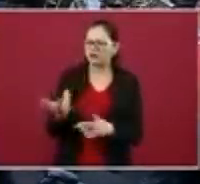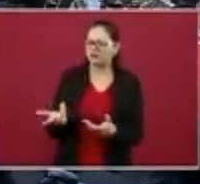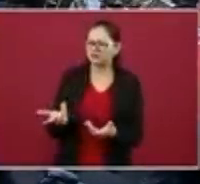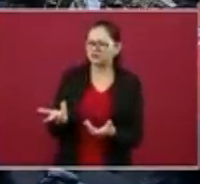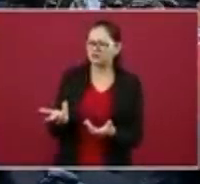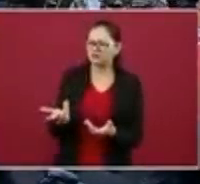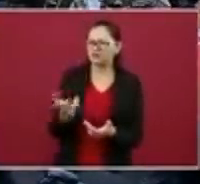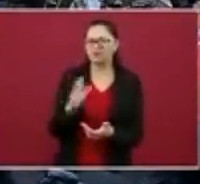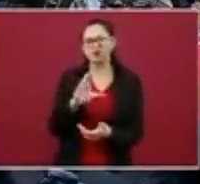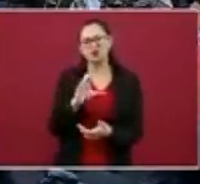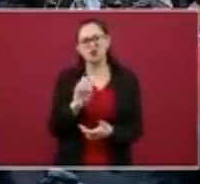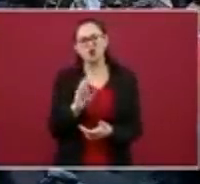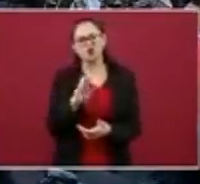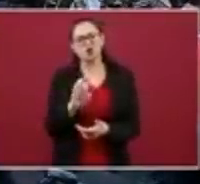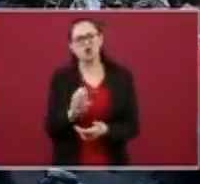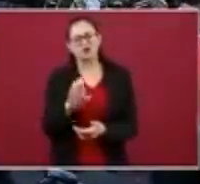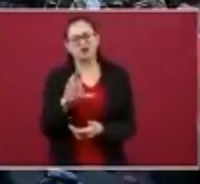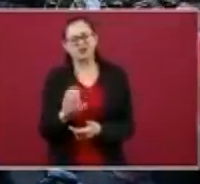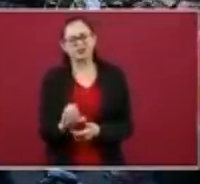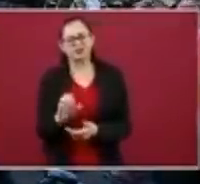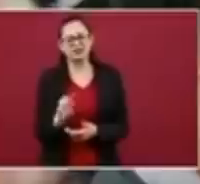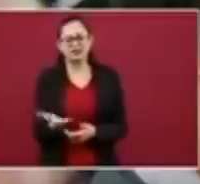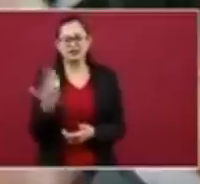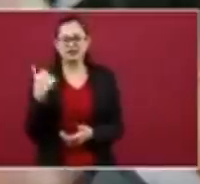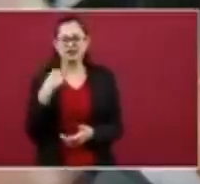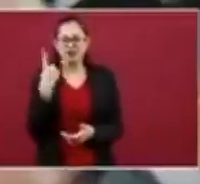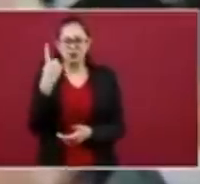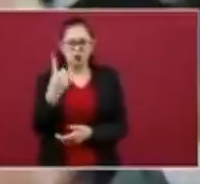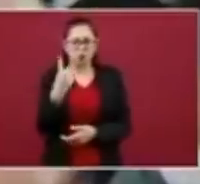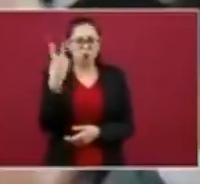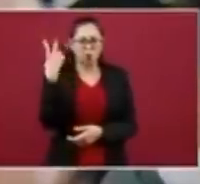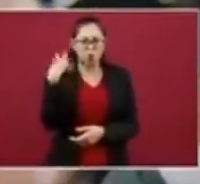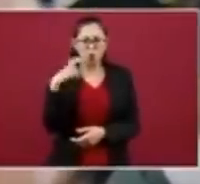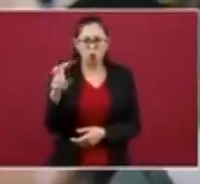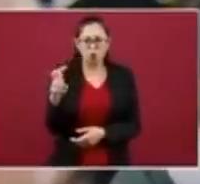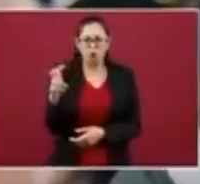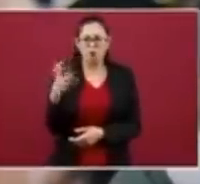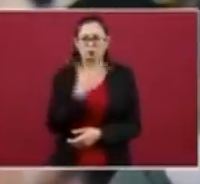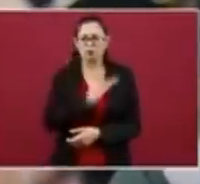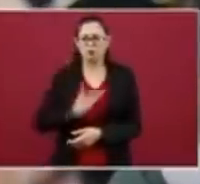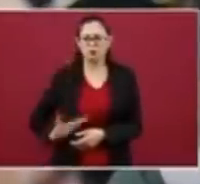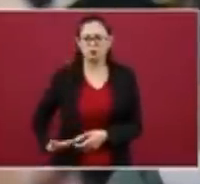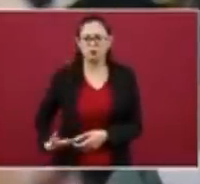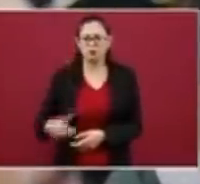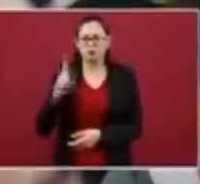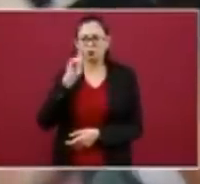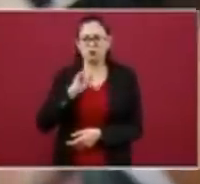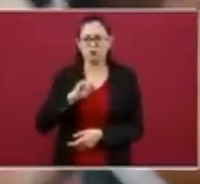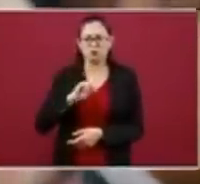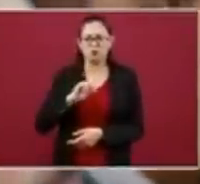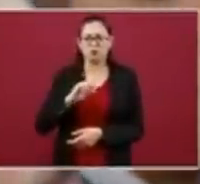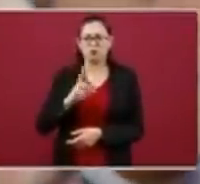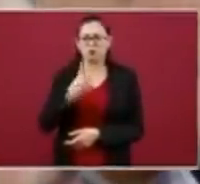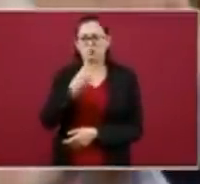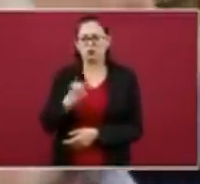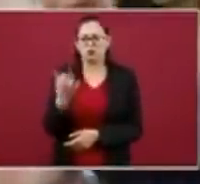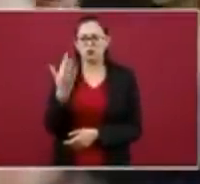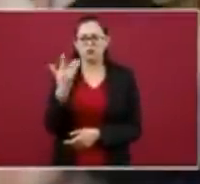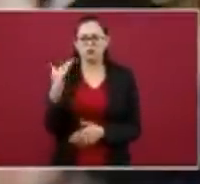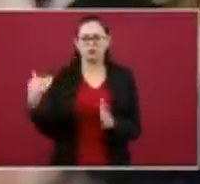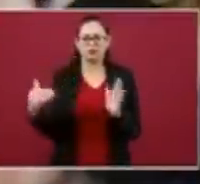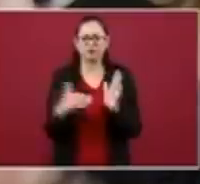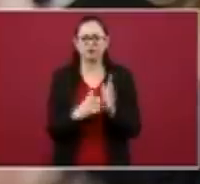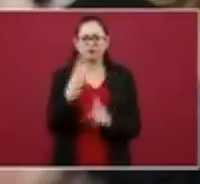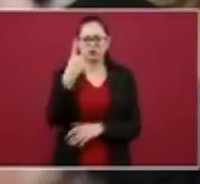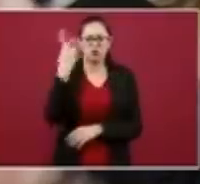La COFESE el año pasado erogó en un solo viaje de la presidenta de esta entidad 250 mil